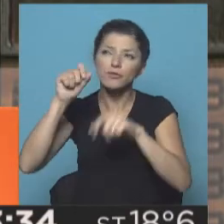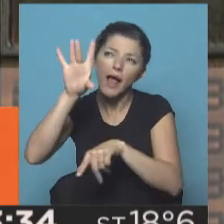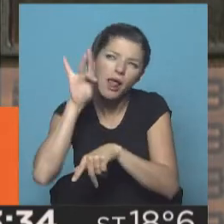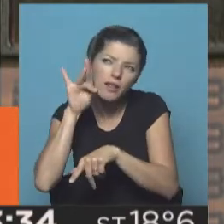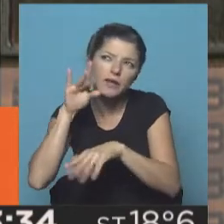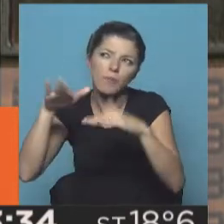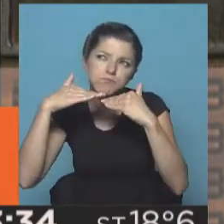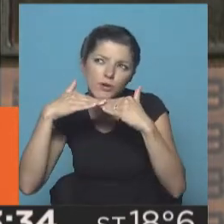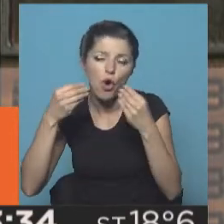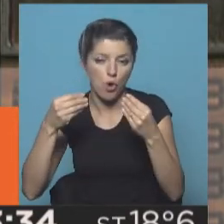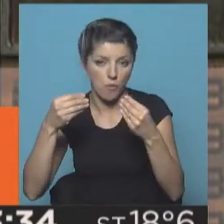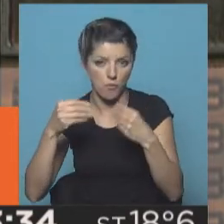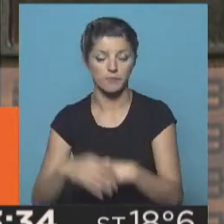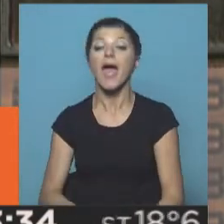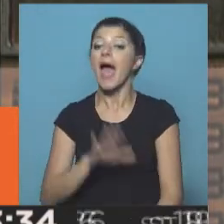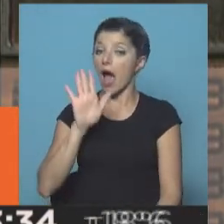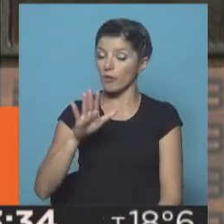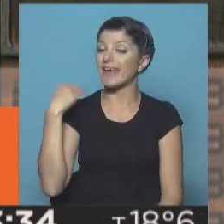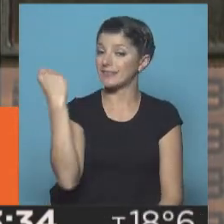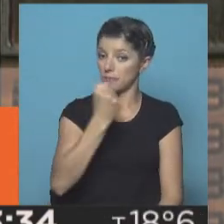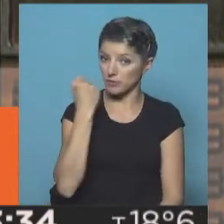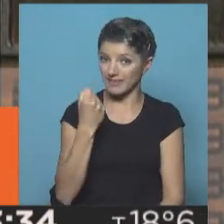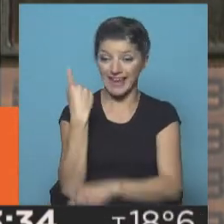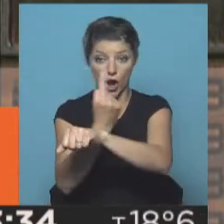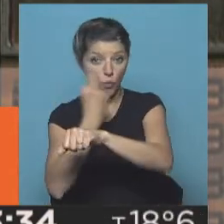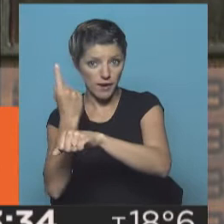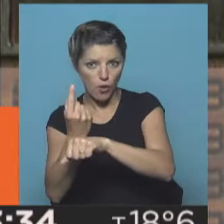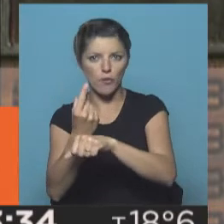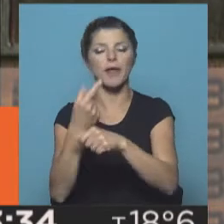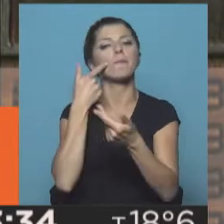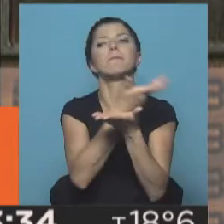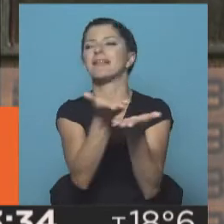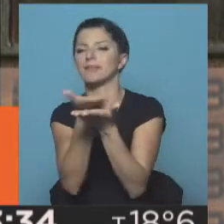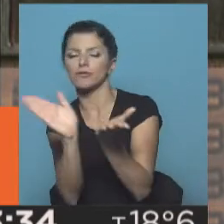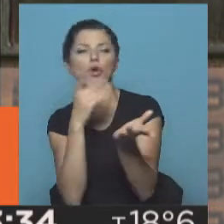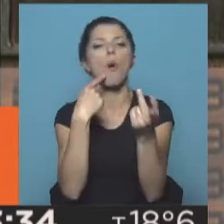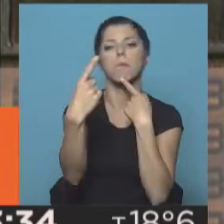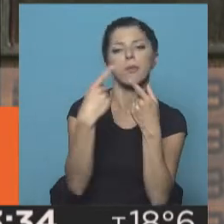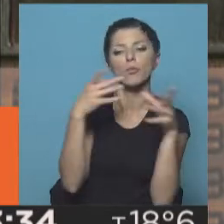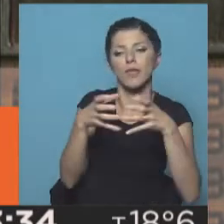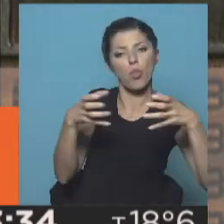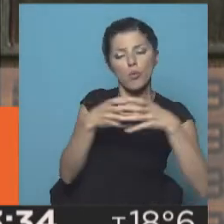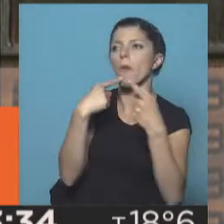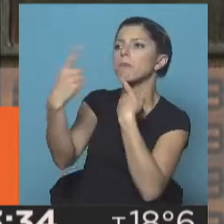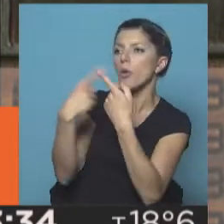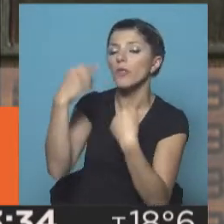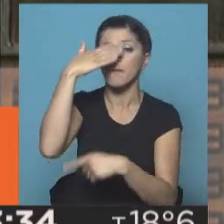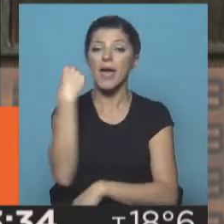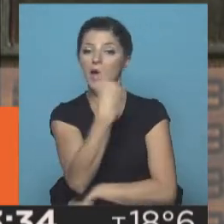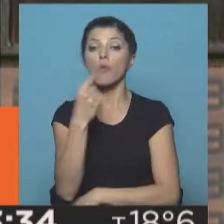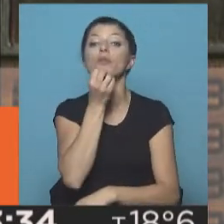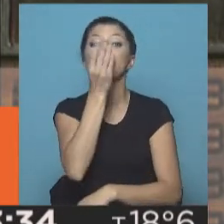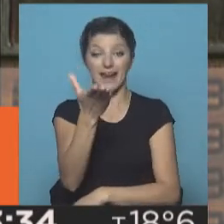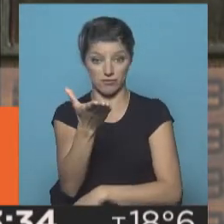que sí es seguro es que el cruce de una hora, que incluyó turnos de presentación, preguntas de un panel y declaraciones finales, fue